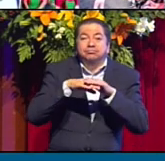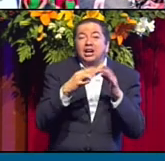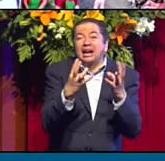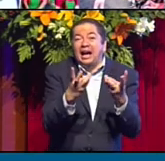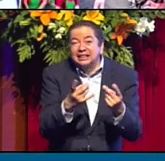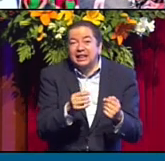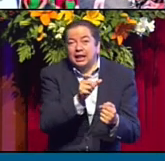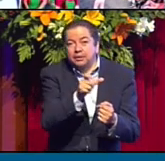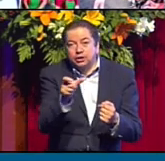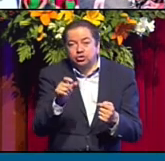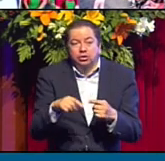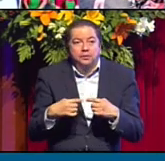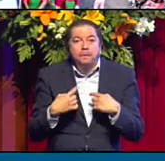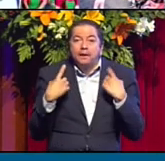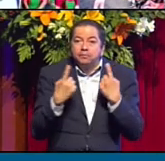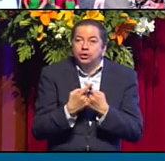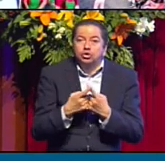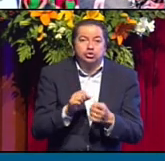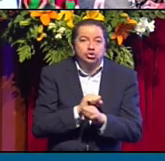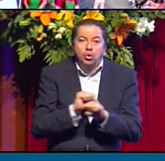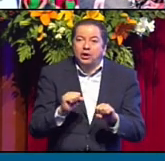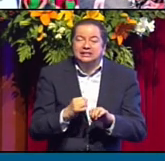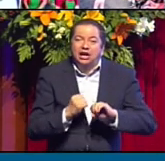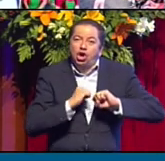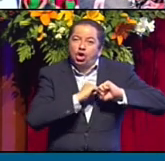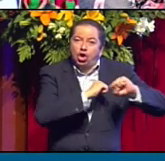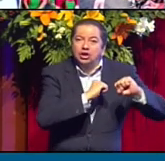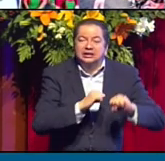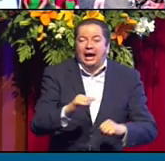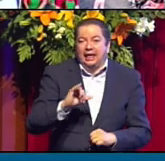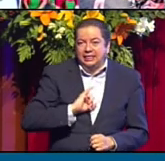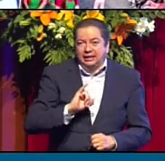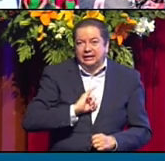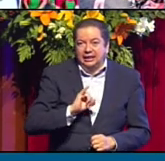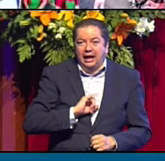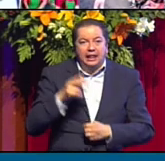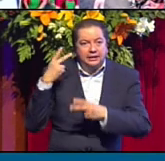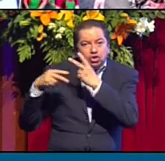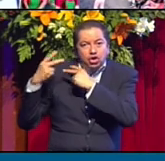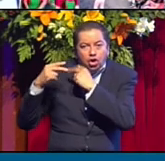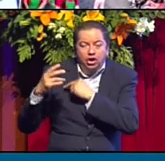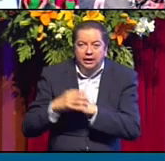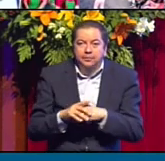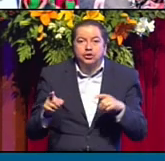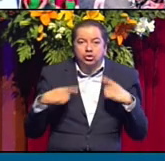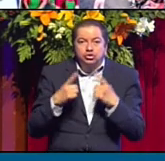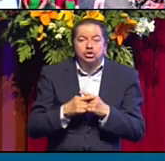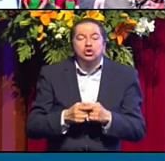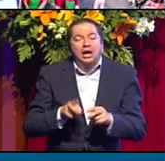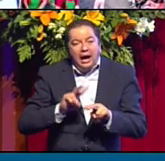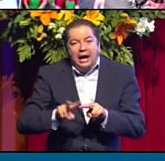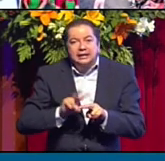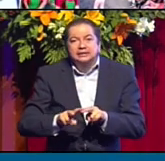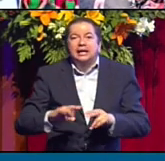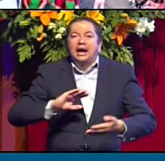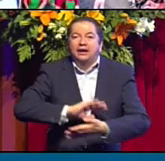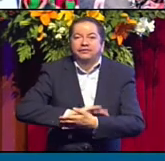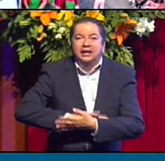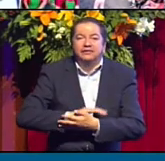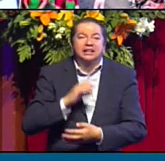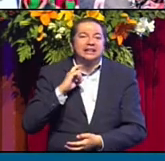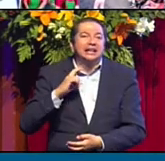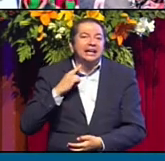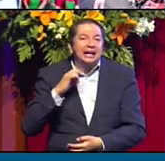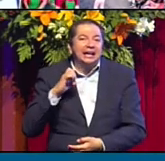podíamos hacer era traicionar nuestra identidad, lo que no podíamos traicionar nuestra historia. Y ahí hicimos el carnaval del Quino. Bueno, ahí aparece